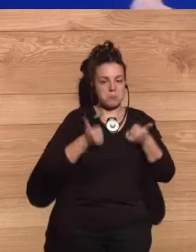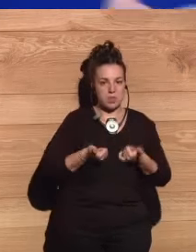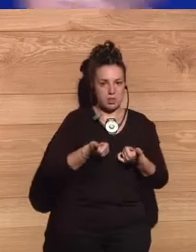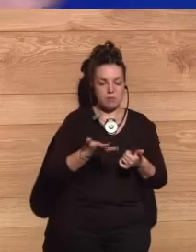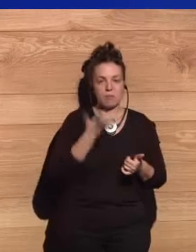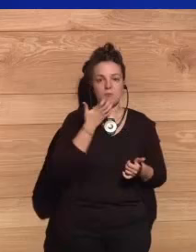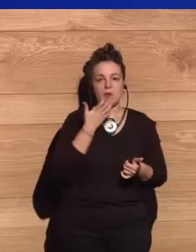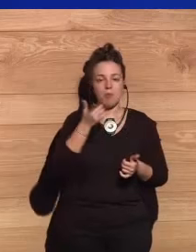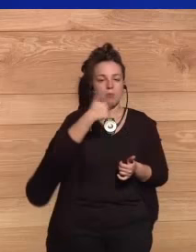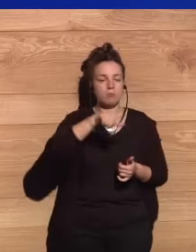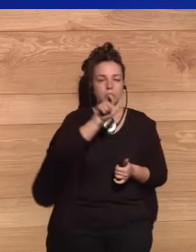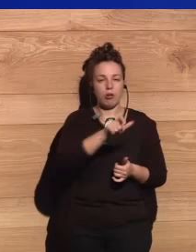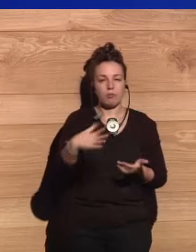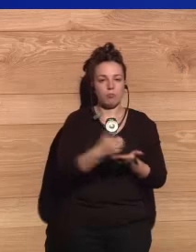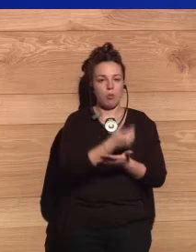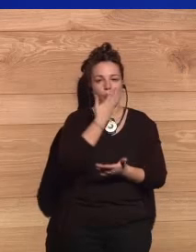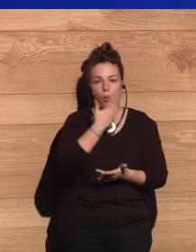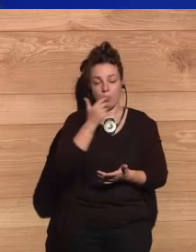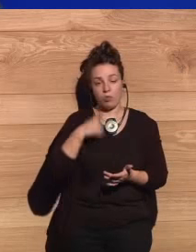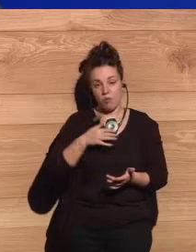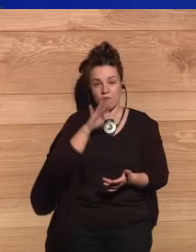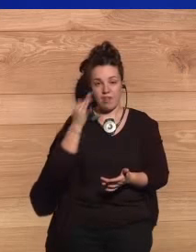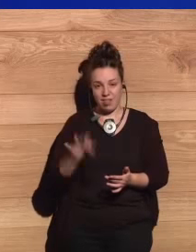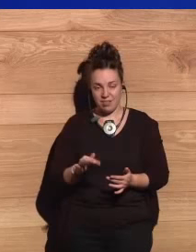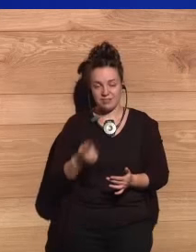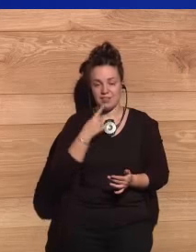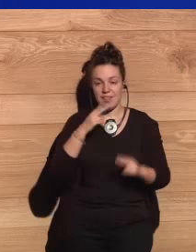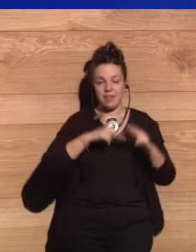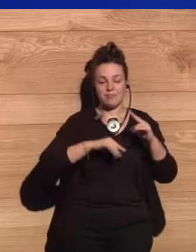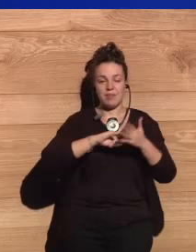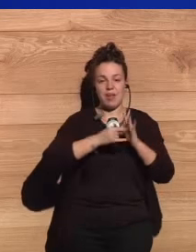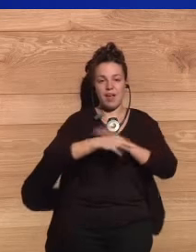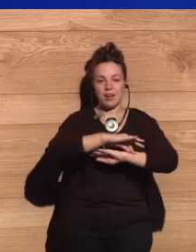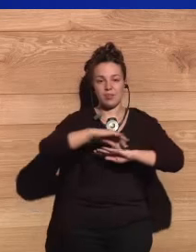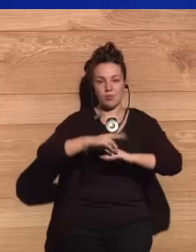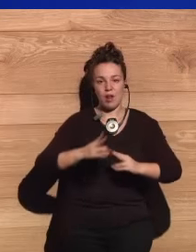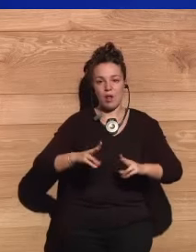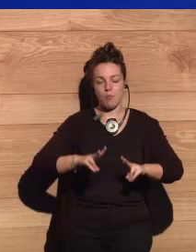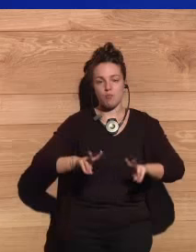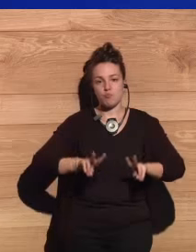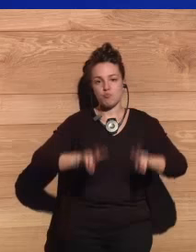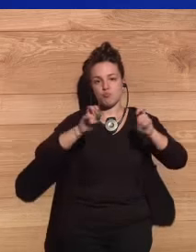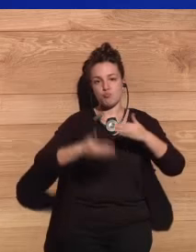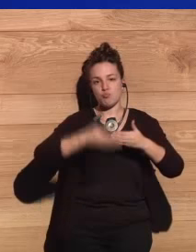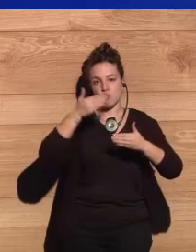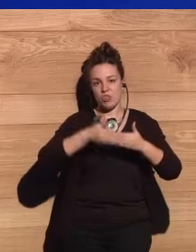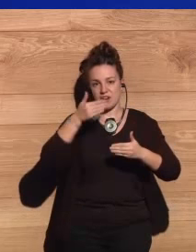Un ejemplo que conoce todo el mundo, y como soy francés, la arquitectura moderna.